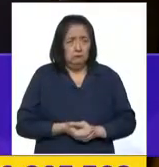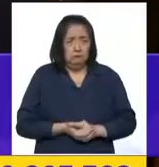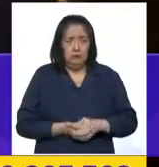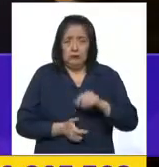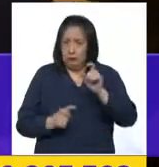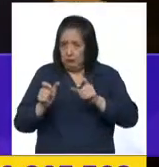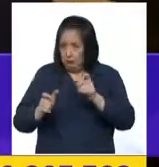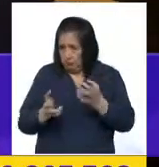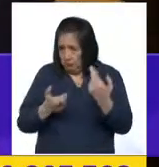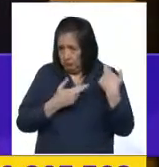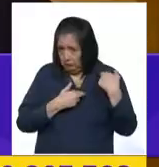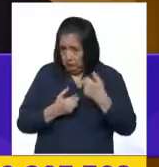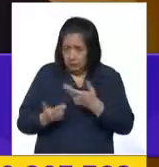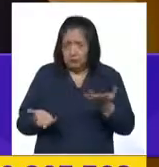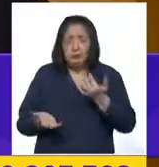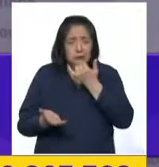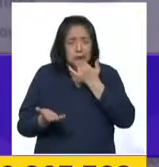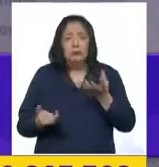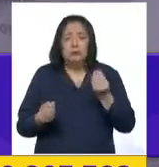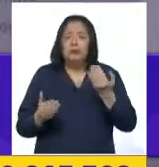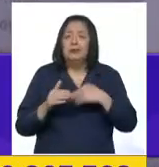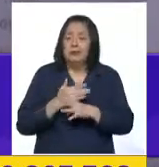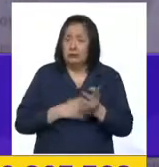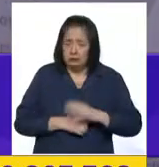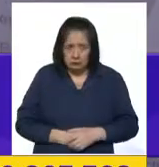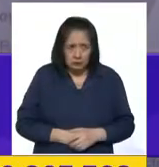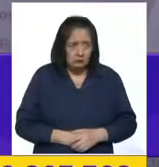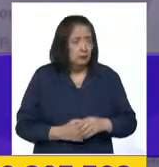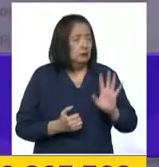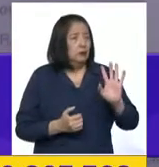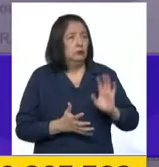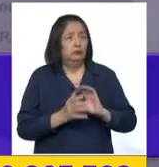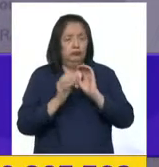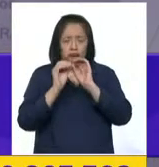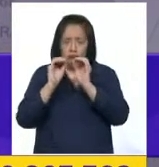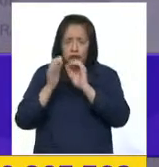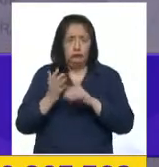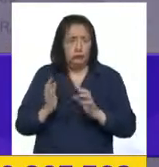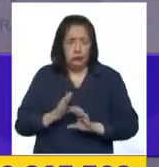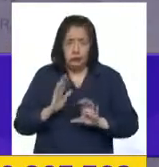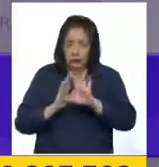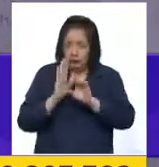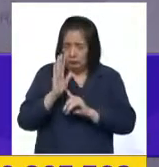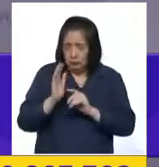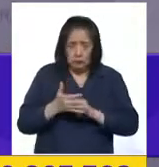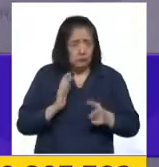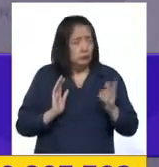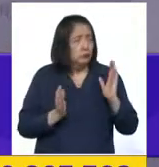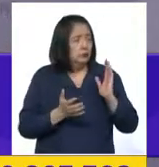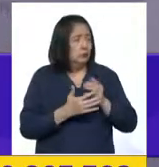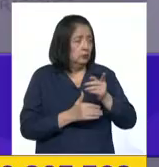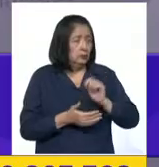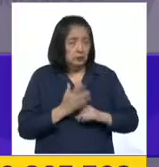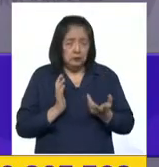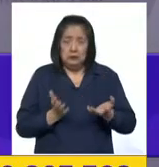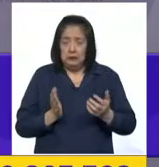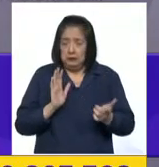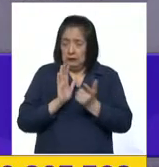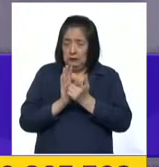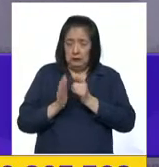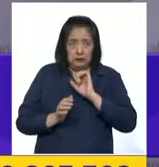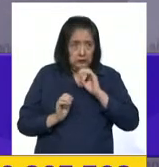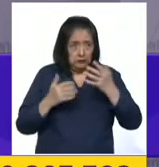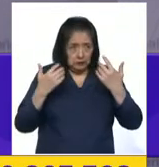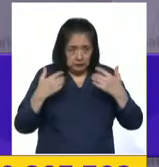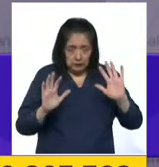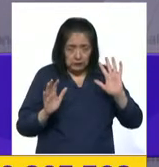los responsables de eso qué es lo que está pasando. Con su planteamiento de modificaciones en el Código Penal, la iniciativa legislativa establece que una vez